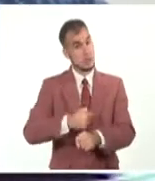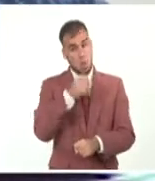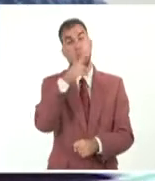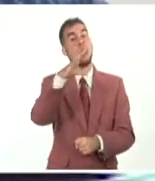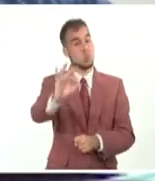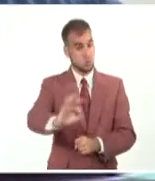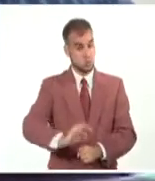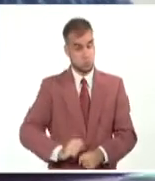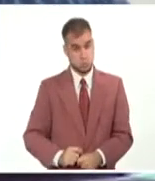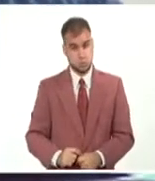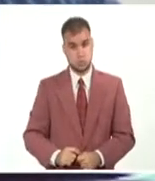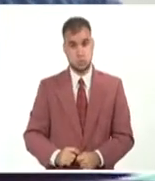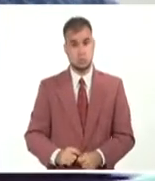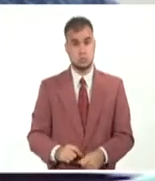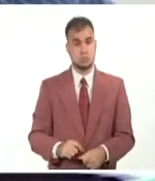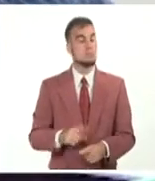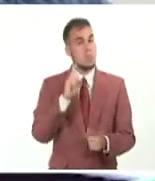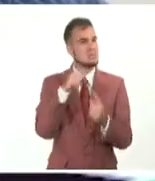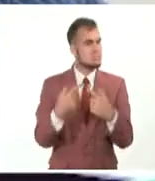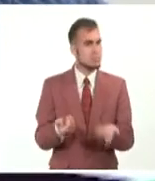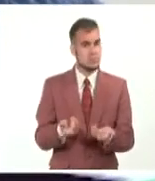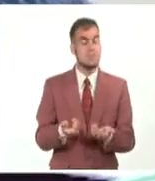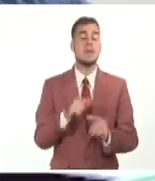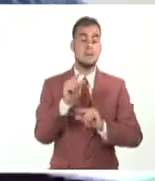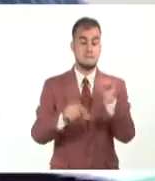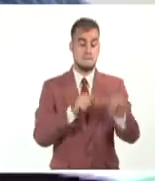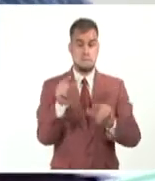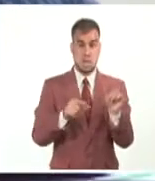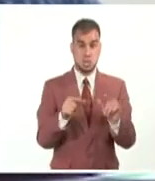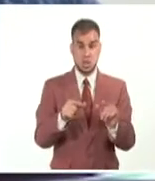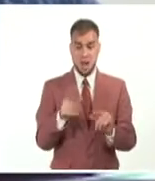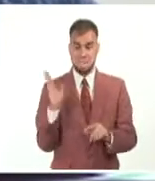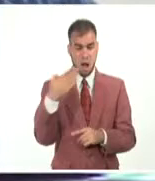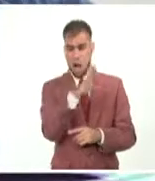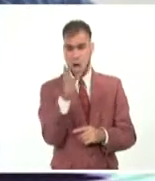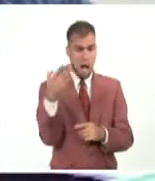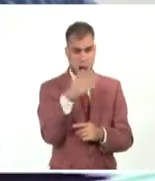para que la movilidad sea la indispensable.